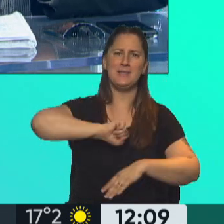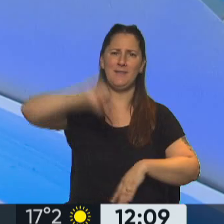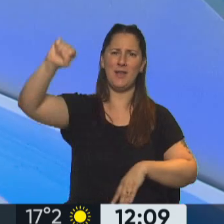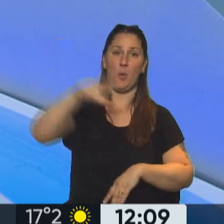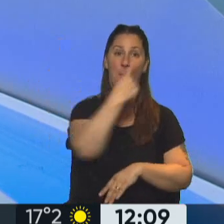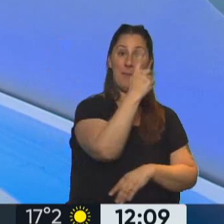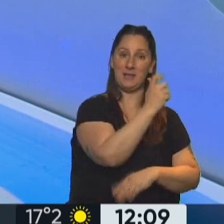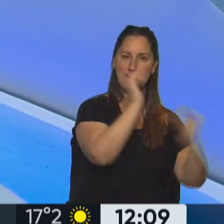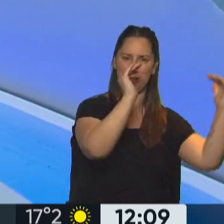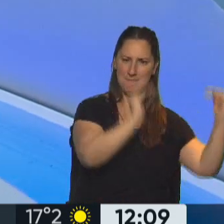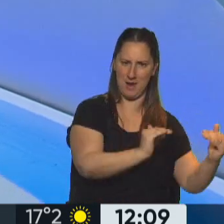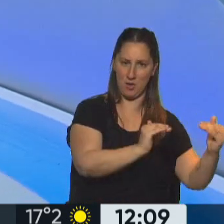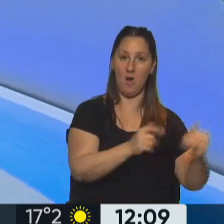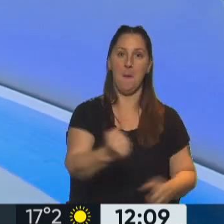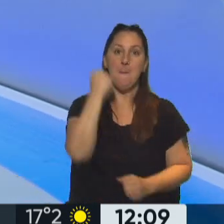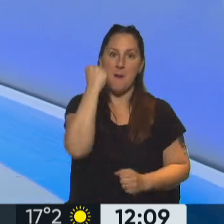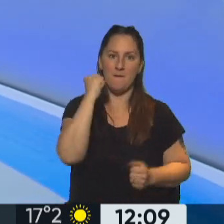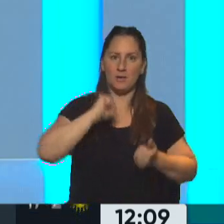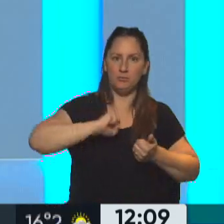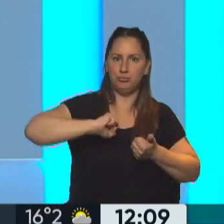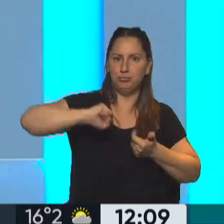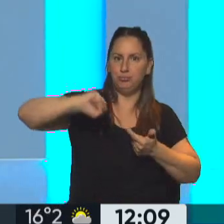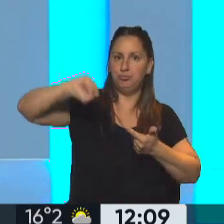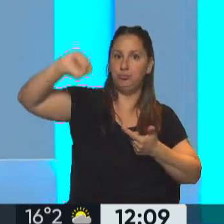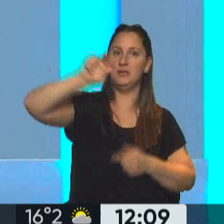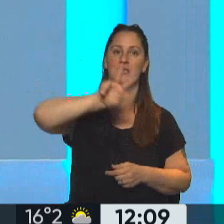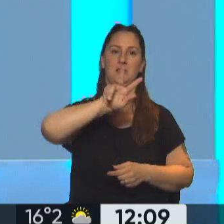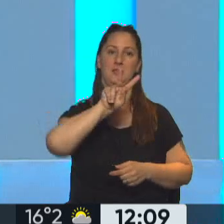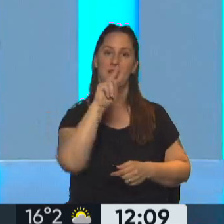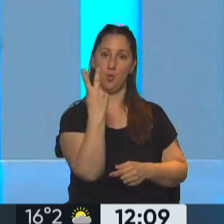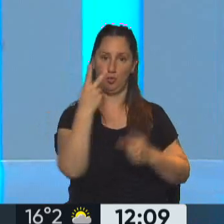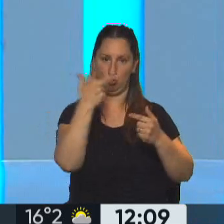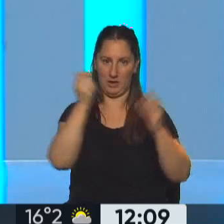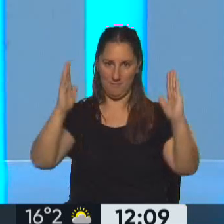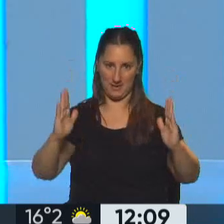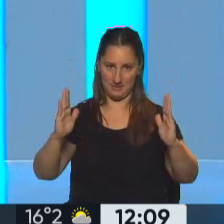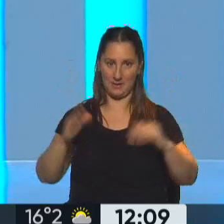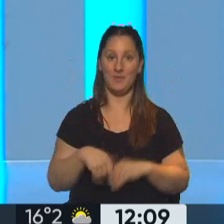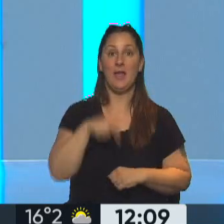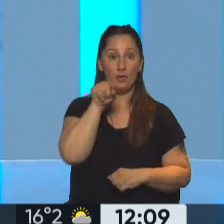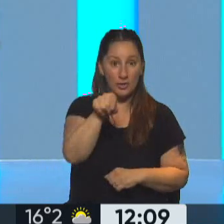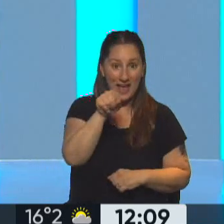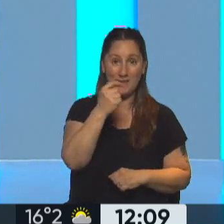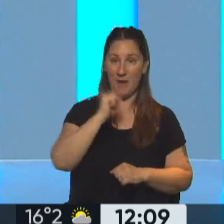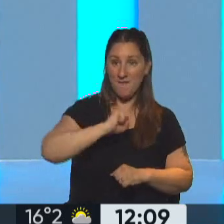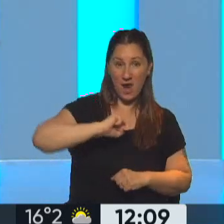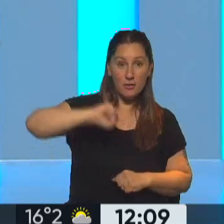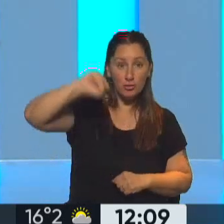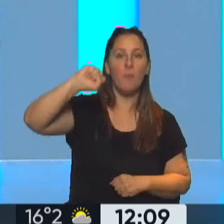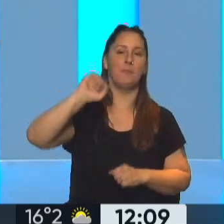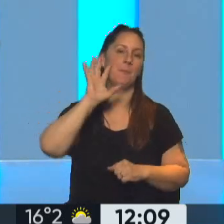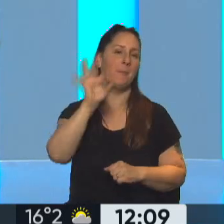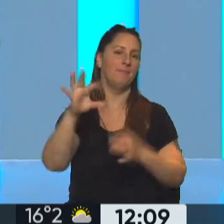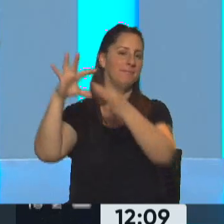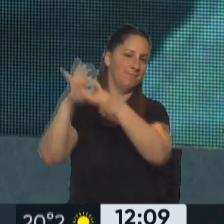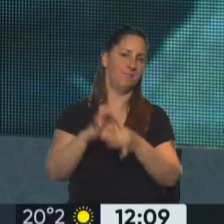primero. De ahí es donde empezó la inflación más fuerte, entonces incide mucho para que crezca la pobreza,